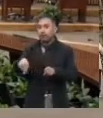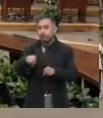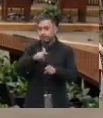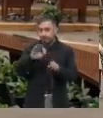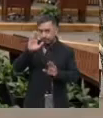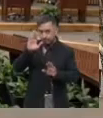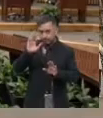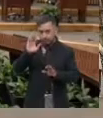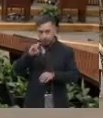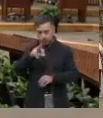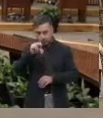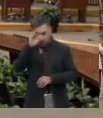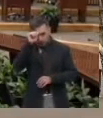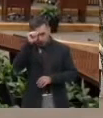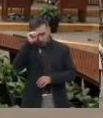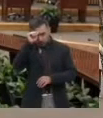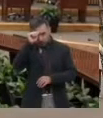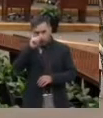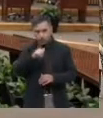¿En contra?